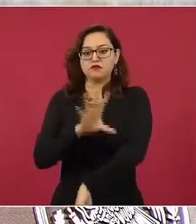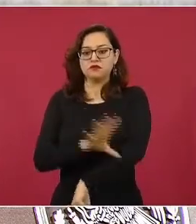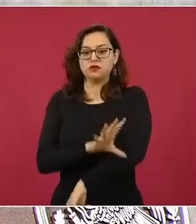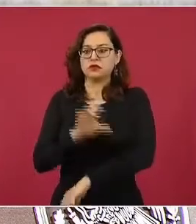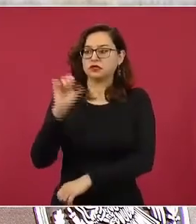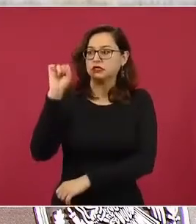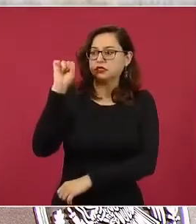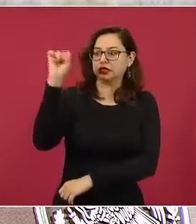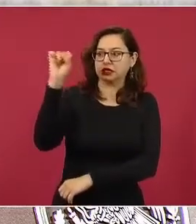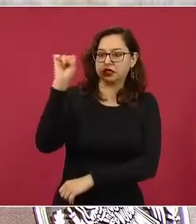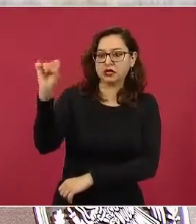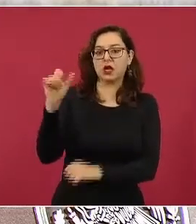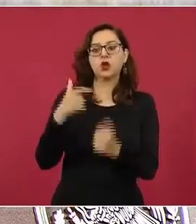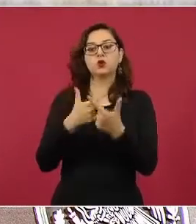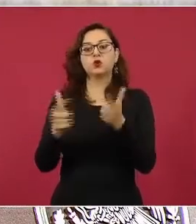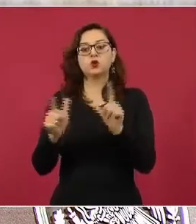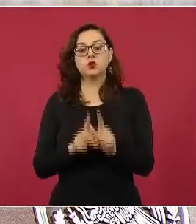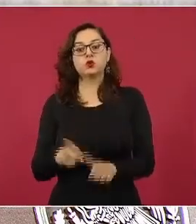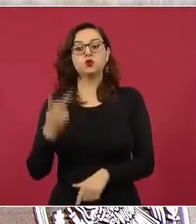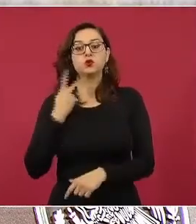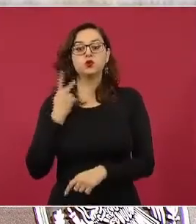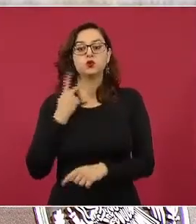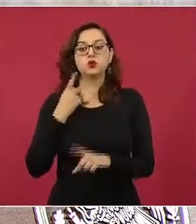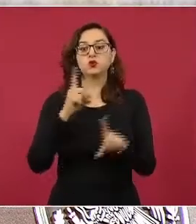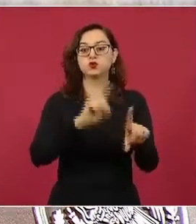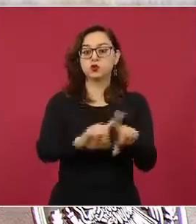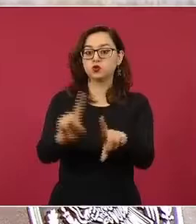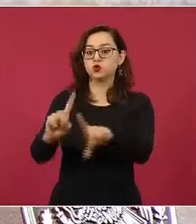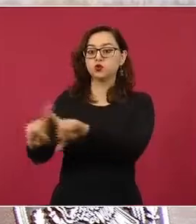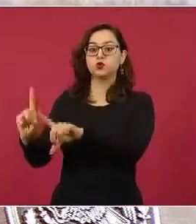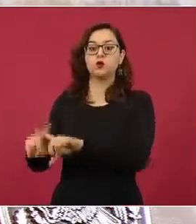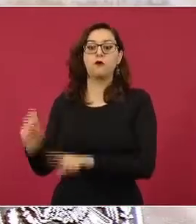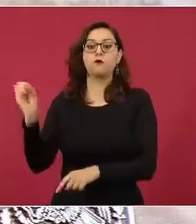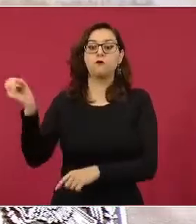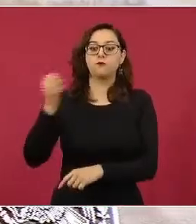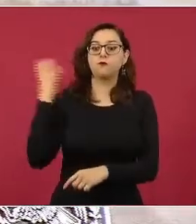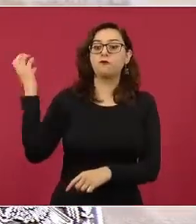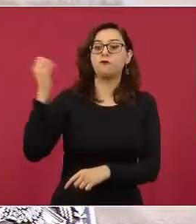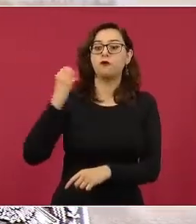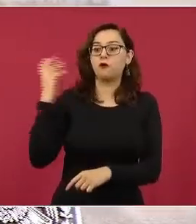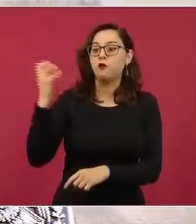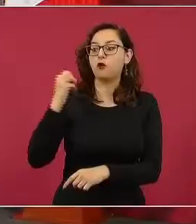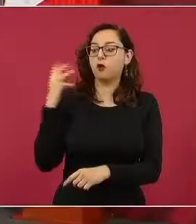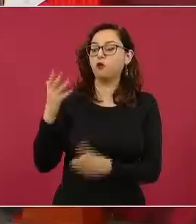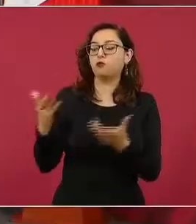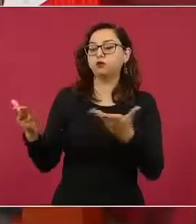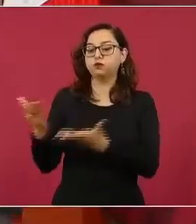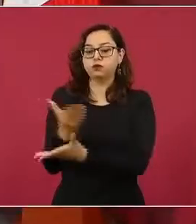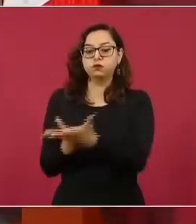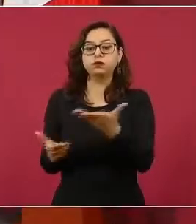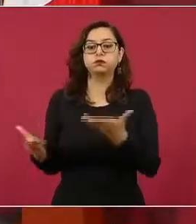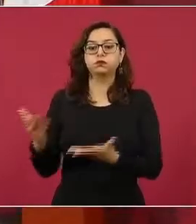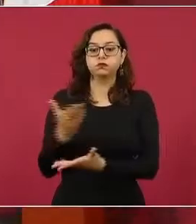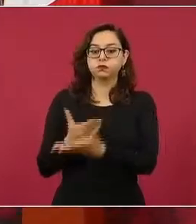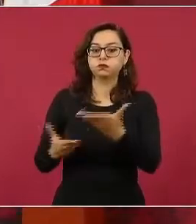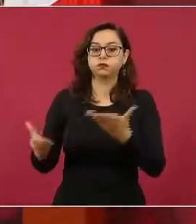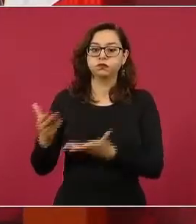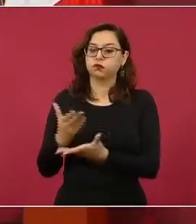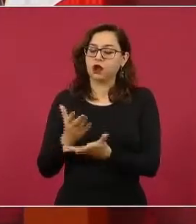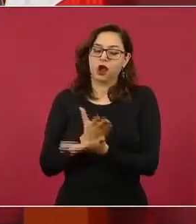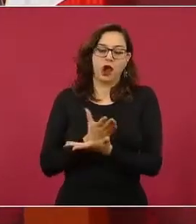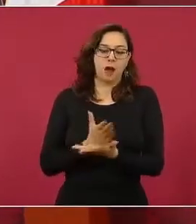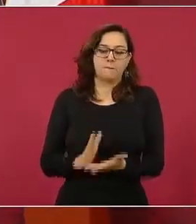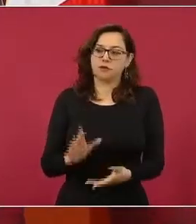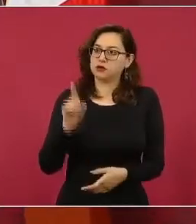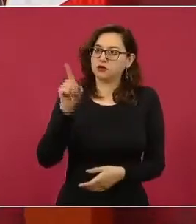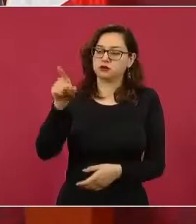sindicales, partidistas, son los que se están realizando en